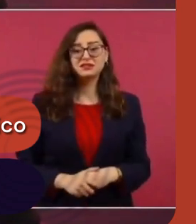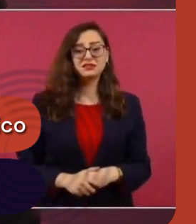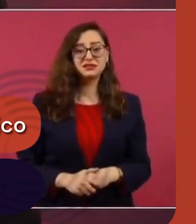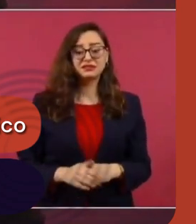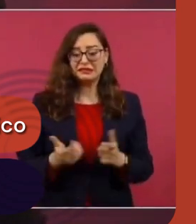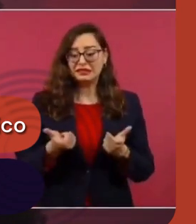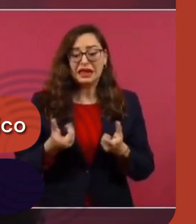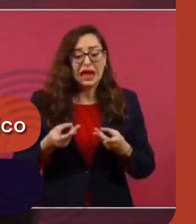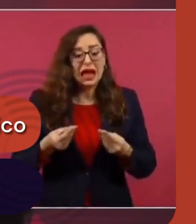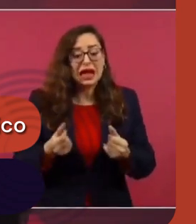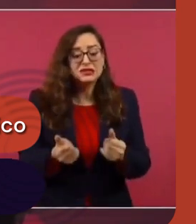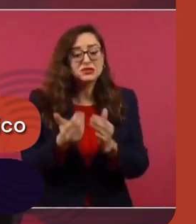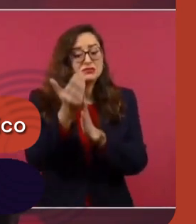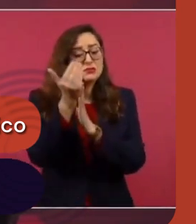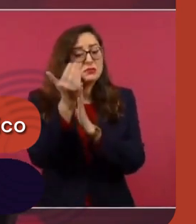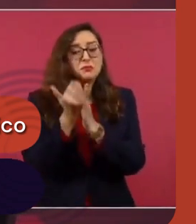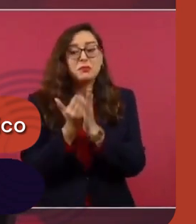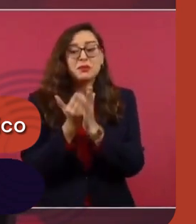No se pudo